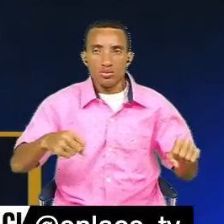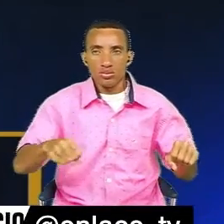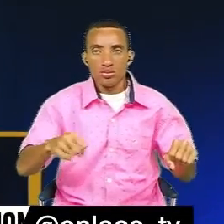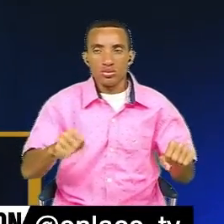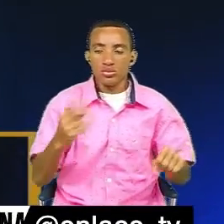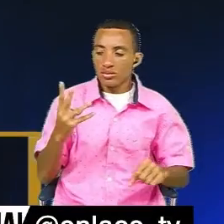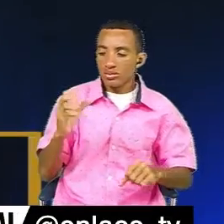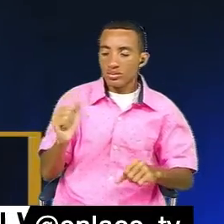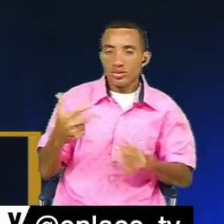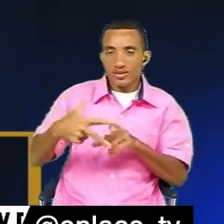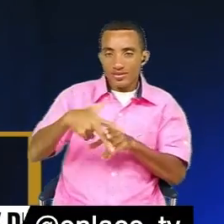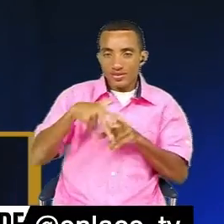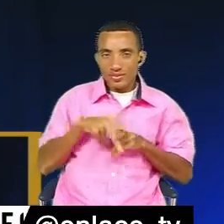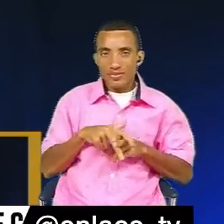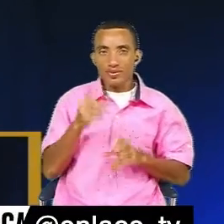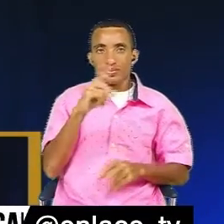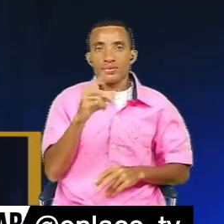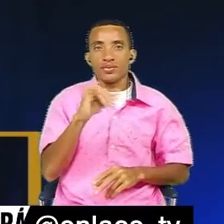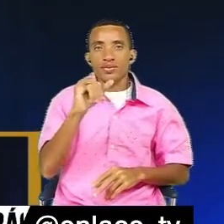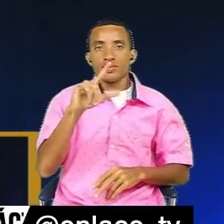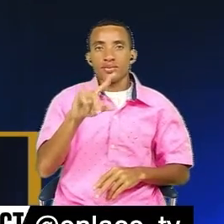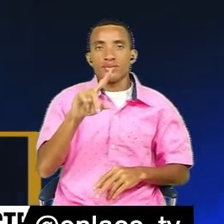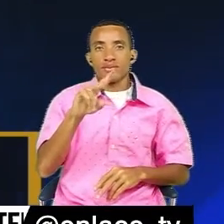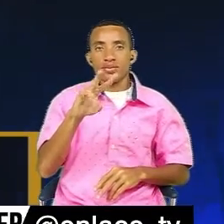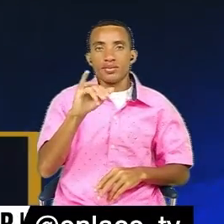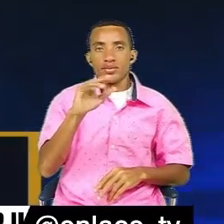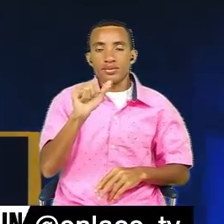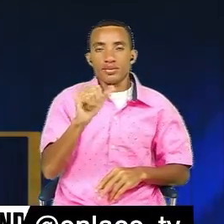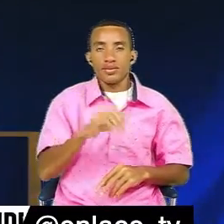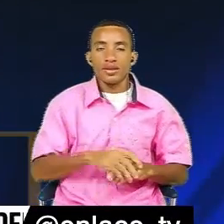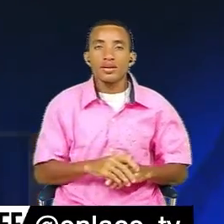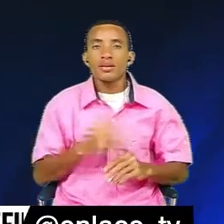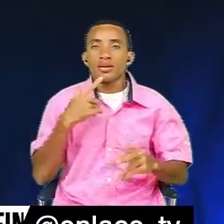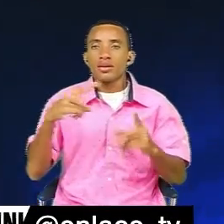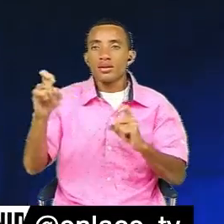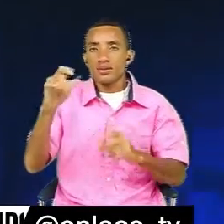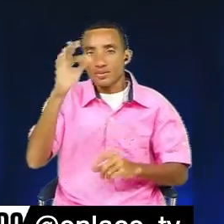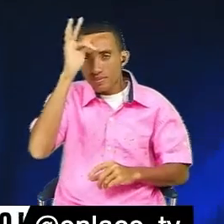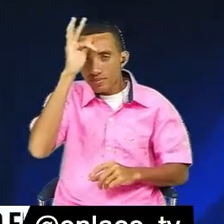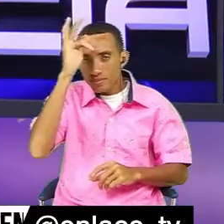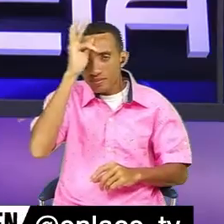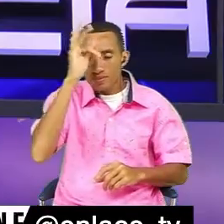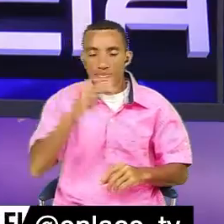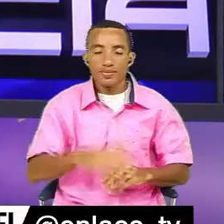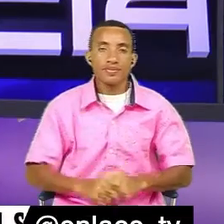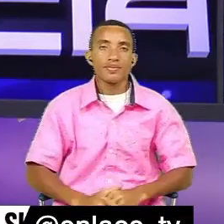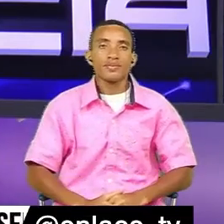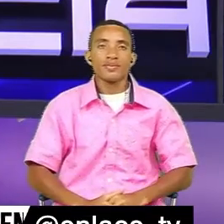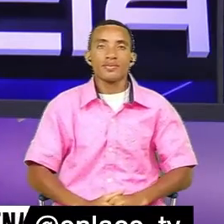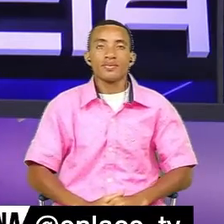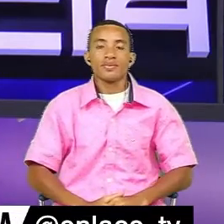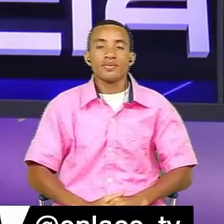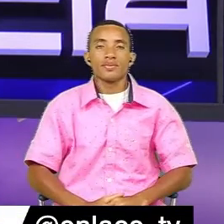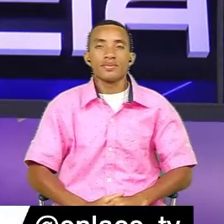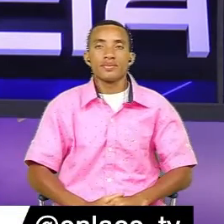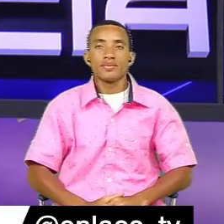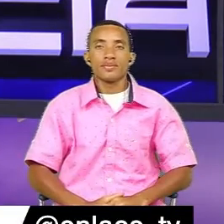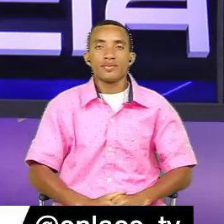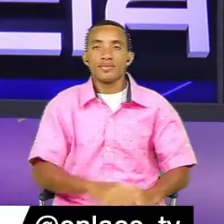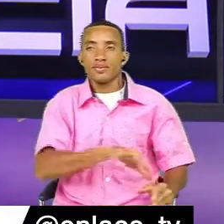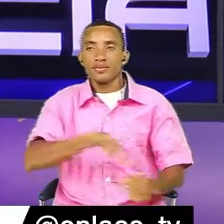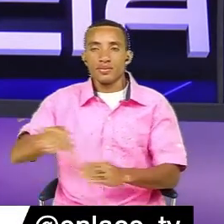esposa Silvia Janet Correa, quien recibe atención médica en la ciudad. Y habitantes del corregimiento